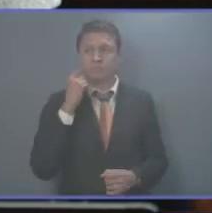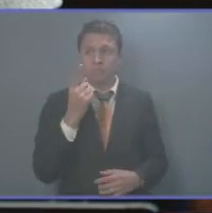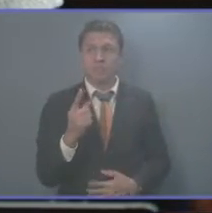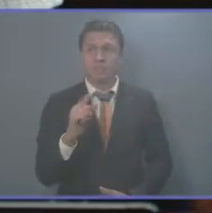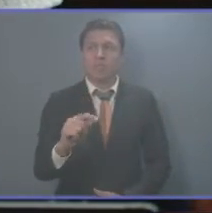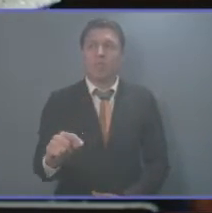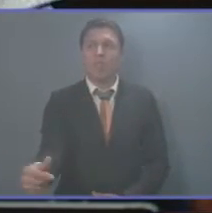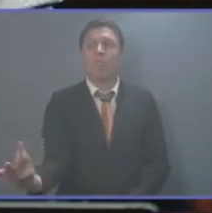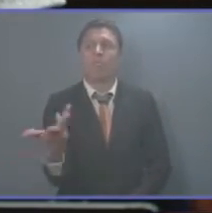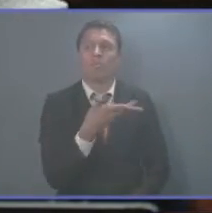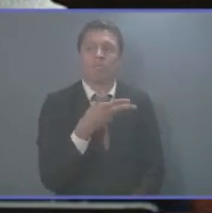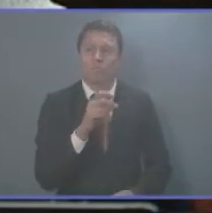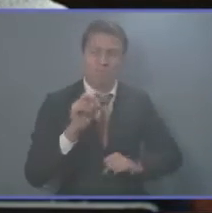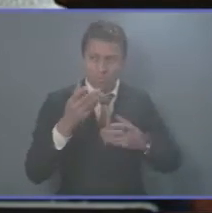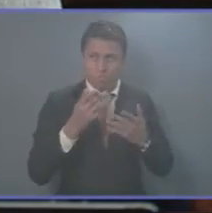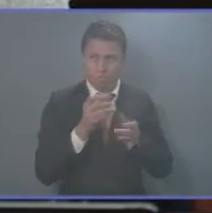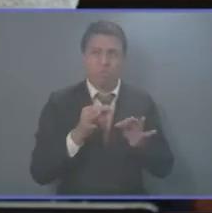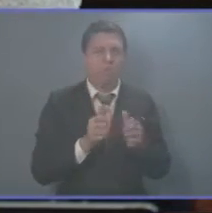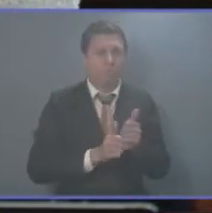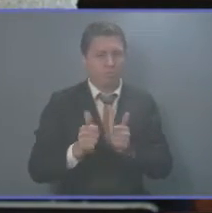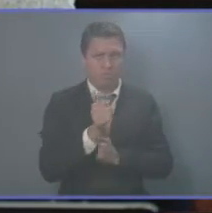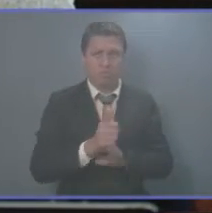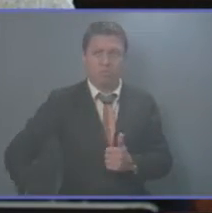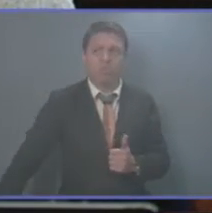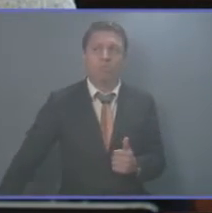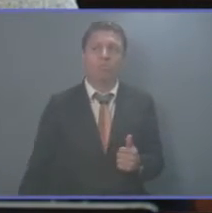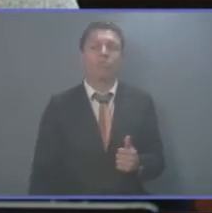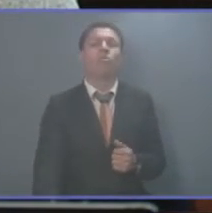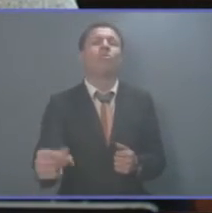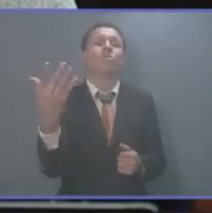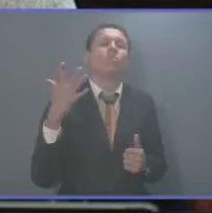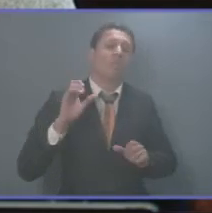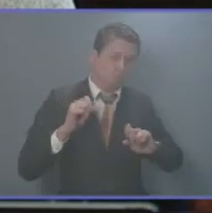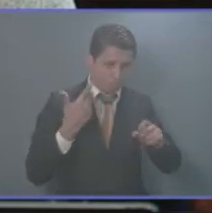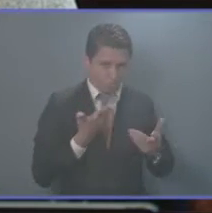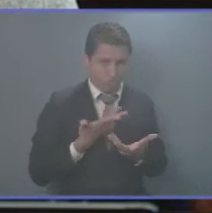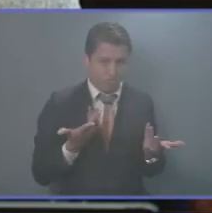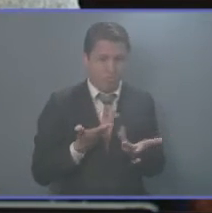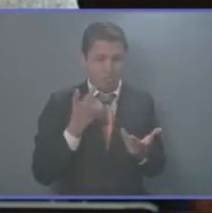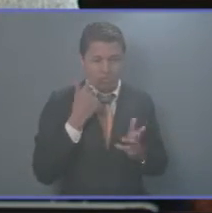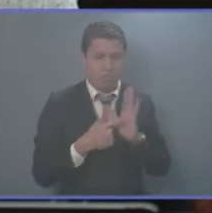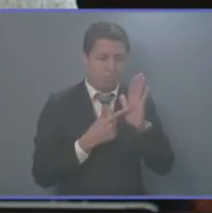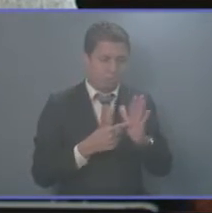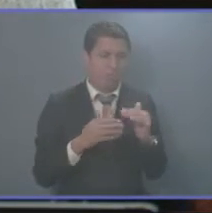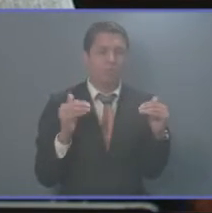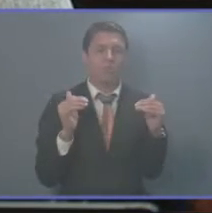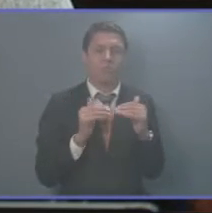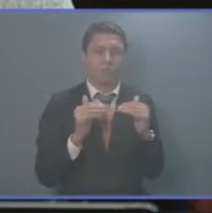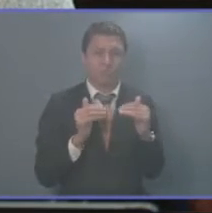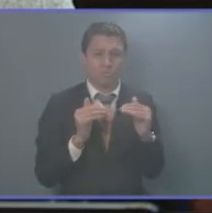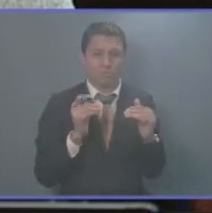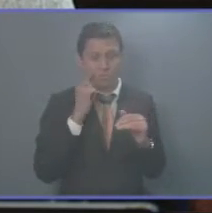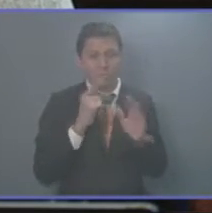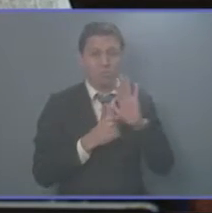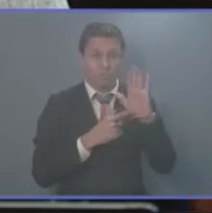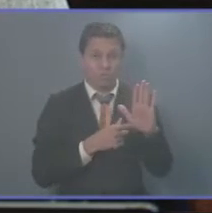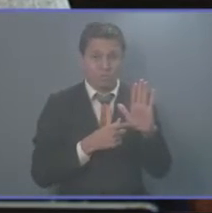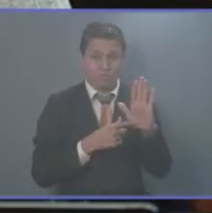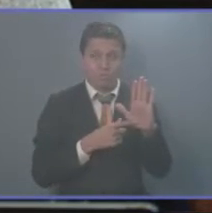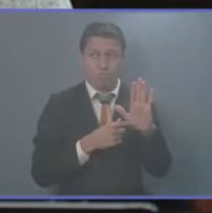y nos ha dado avances. Hemos realizado otras reformas donde también hemos